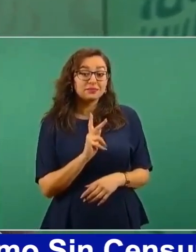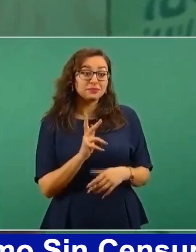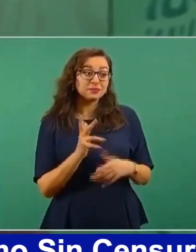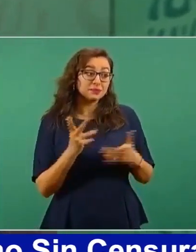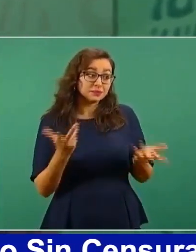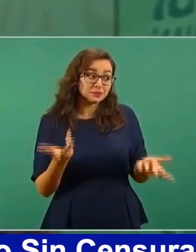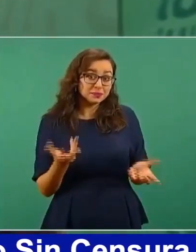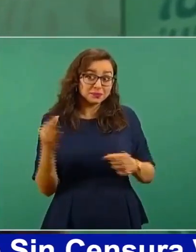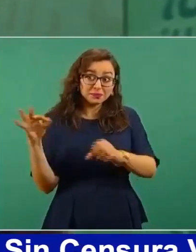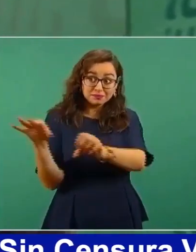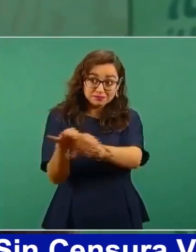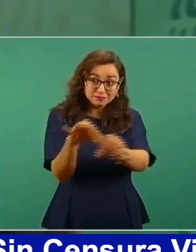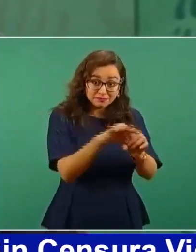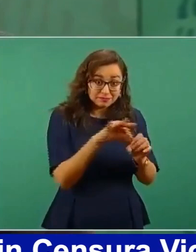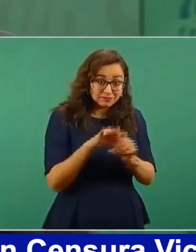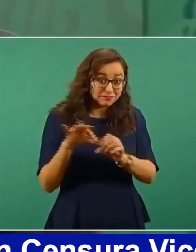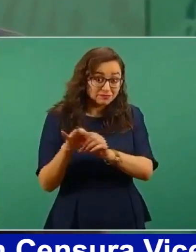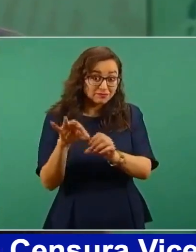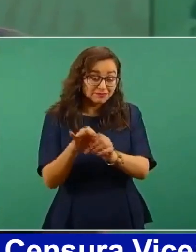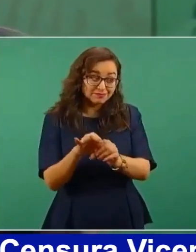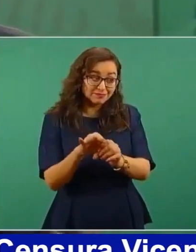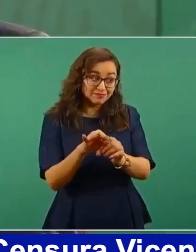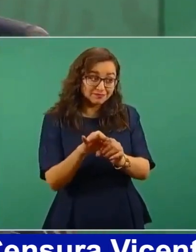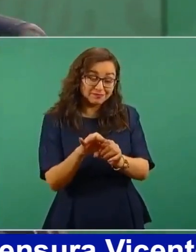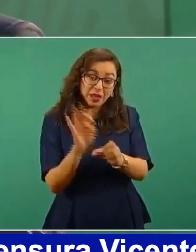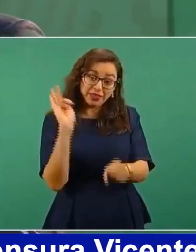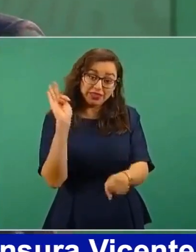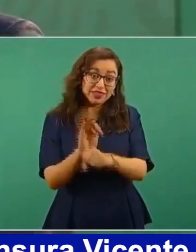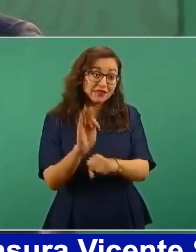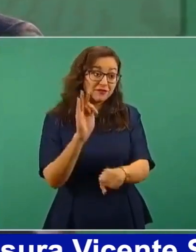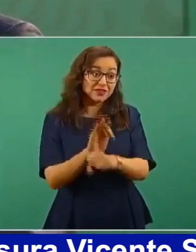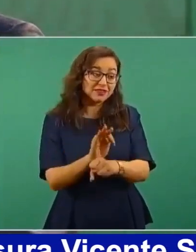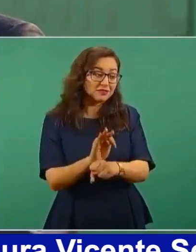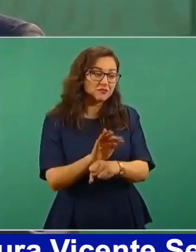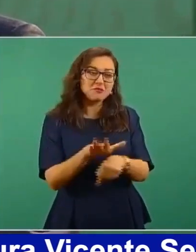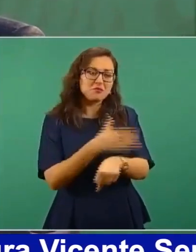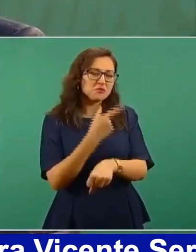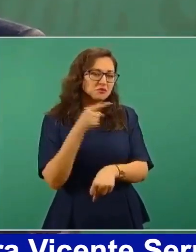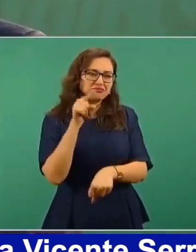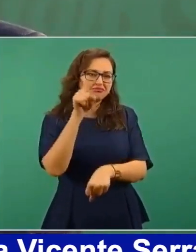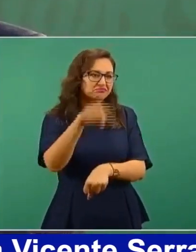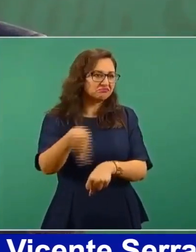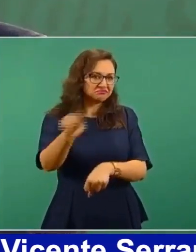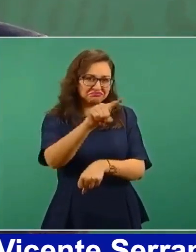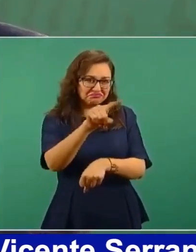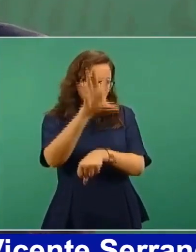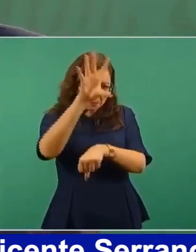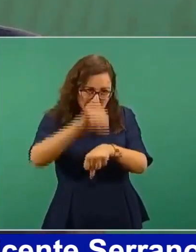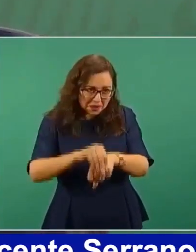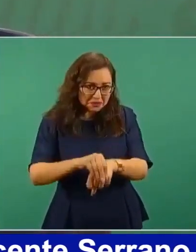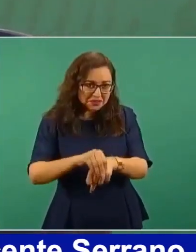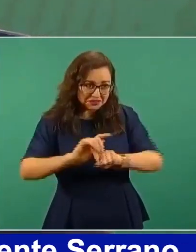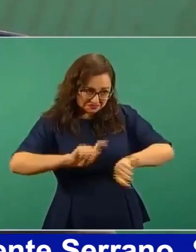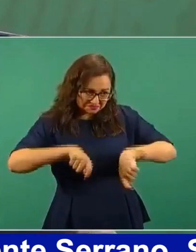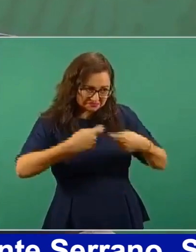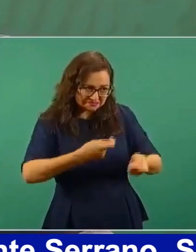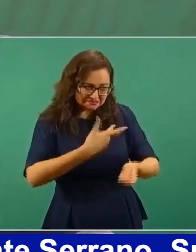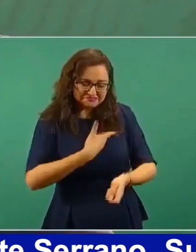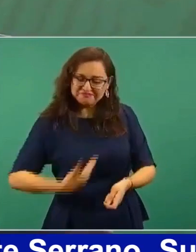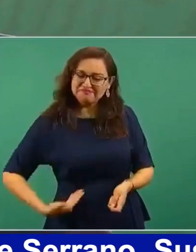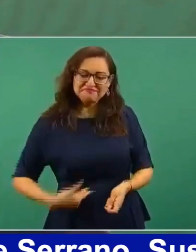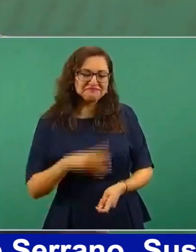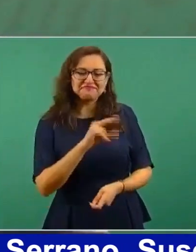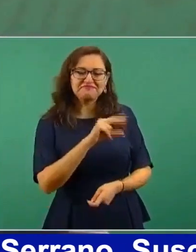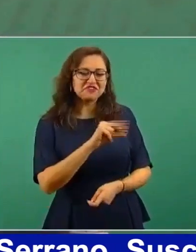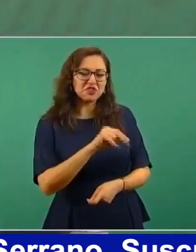defiendan el triunfo, porque no van a querer entregarles la